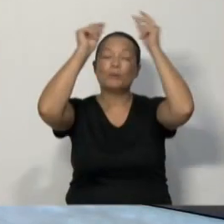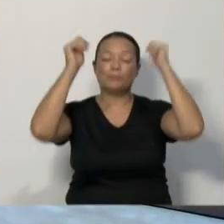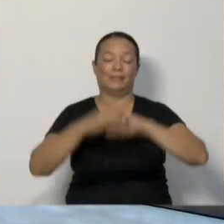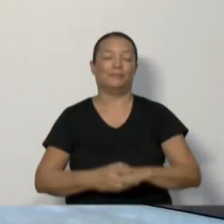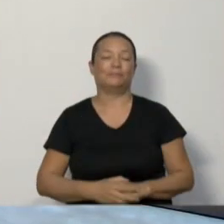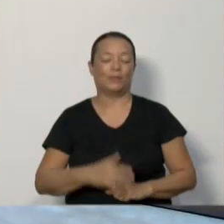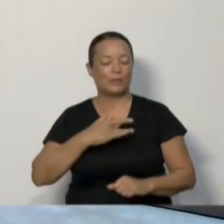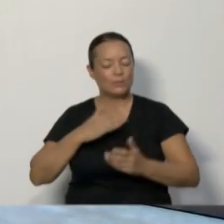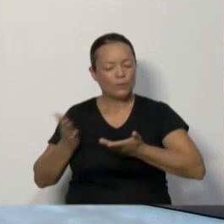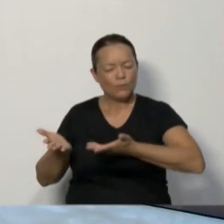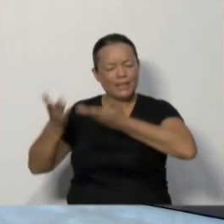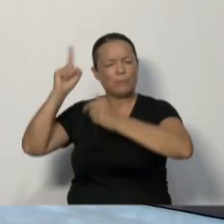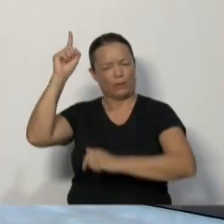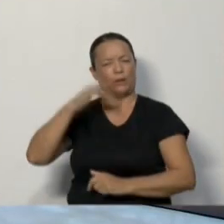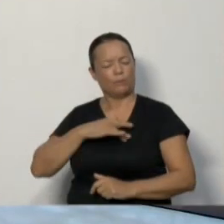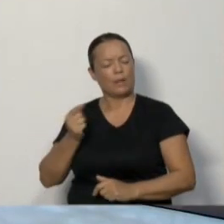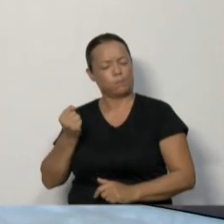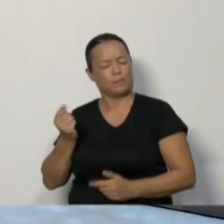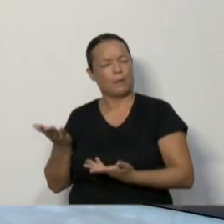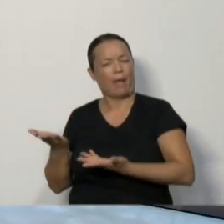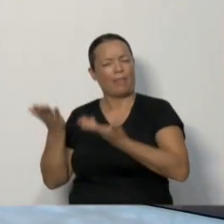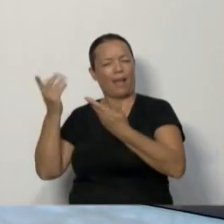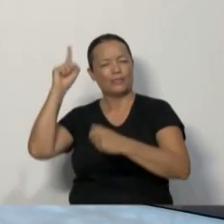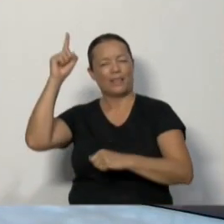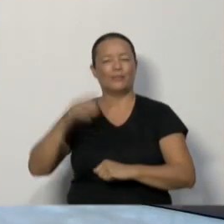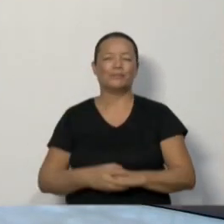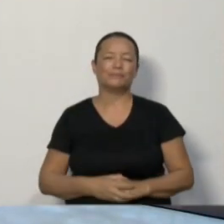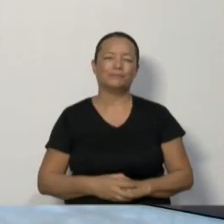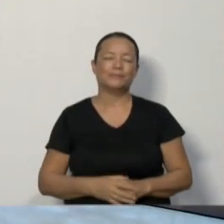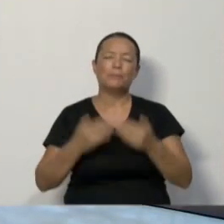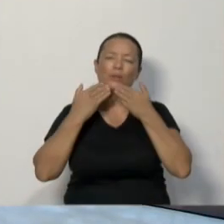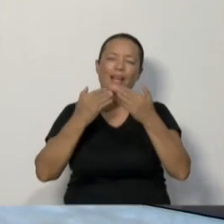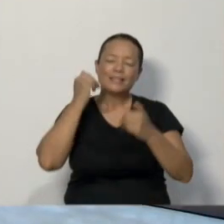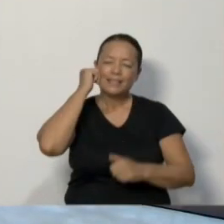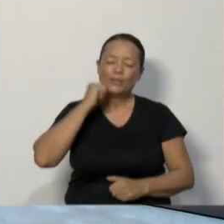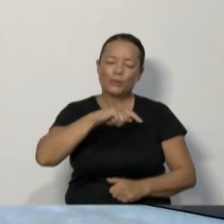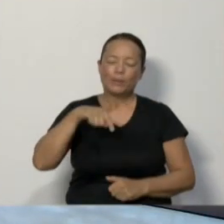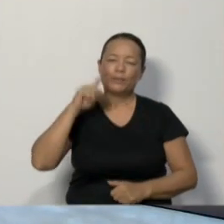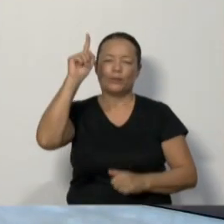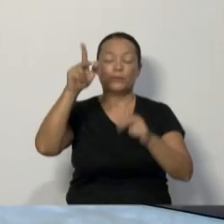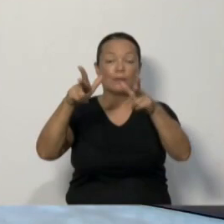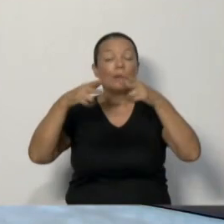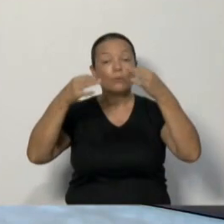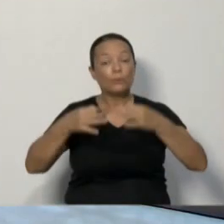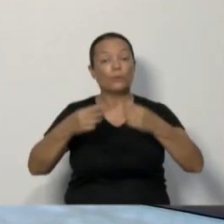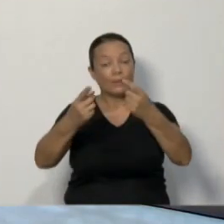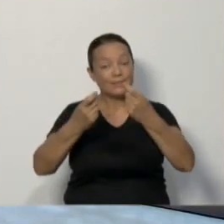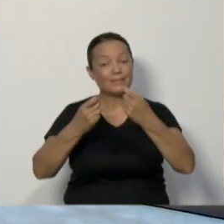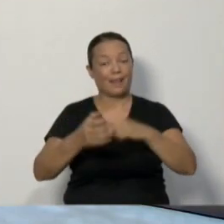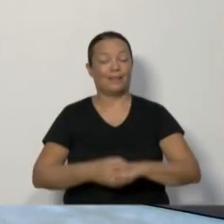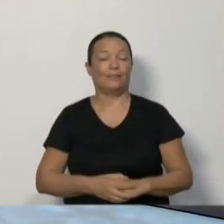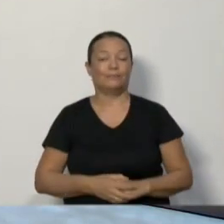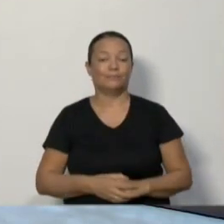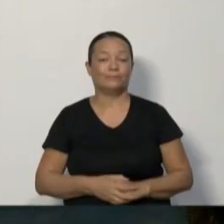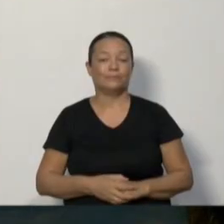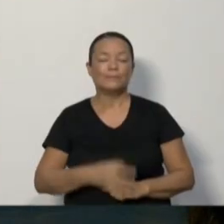ustedes. Levantemos el corazón. Lo tenemos levantado hacia el Señor. Demos gracias al Señor nuestro Dios. Es justo